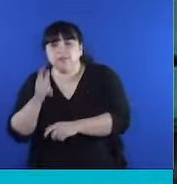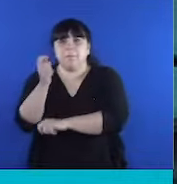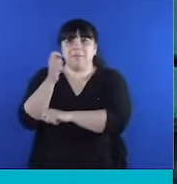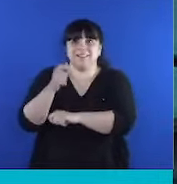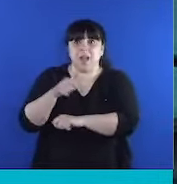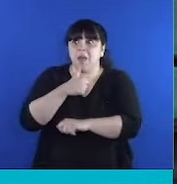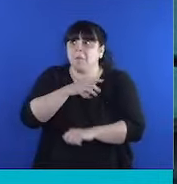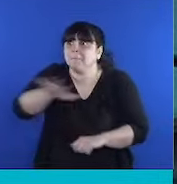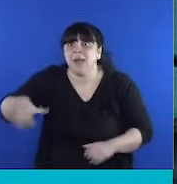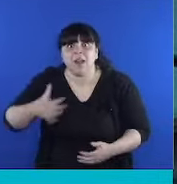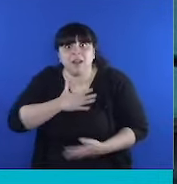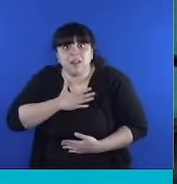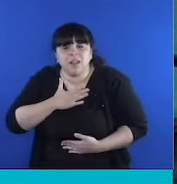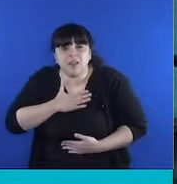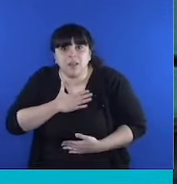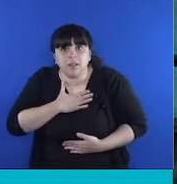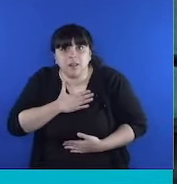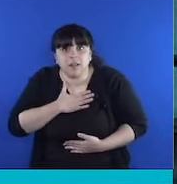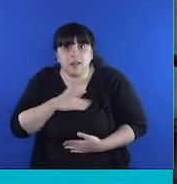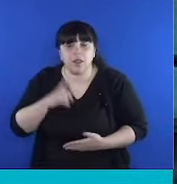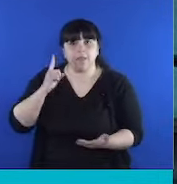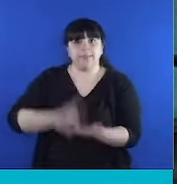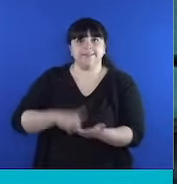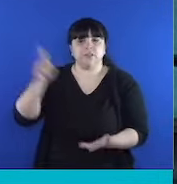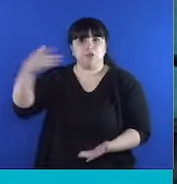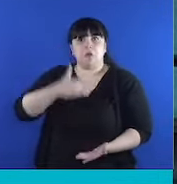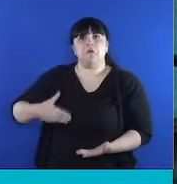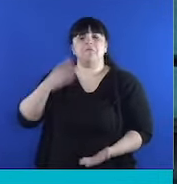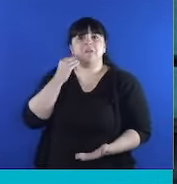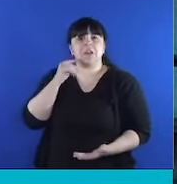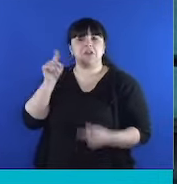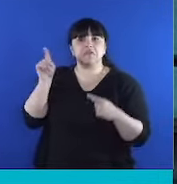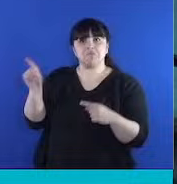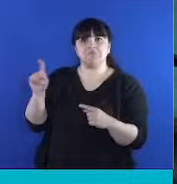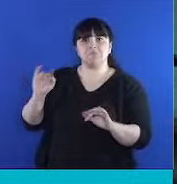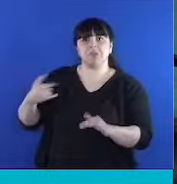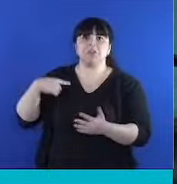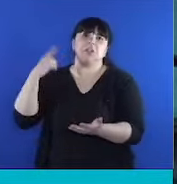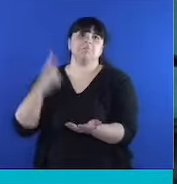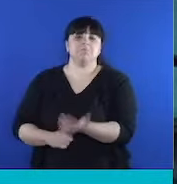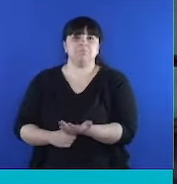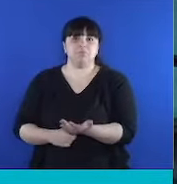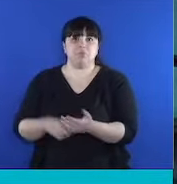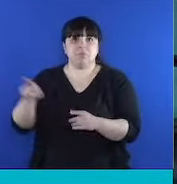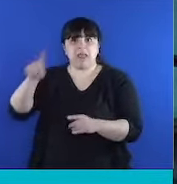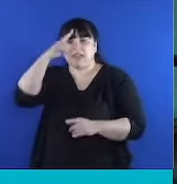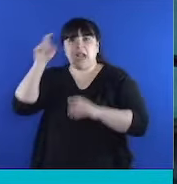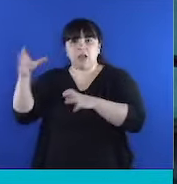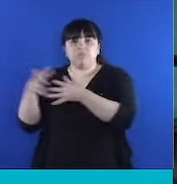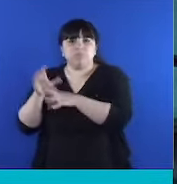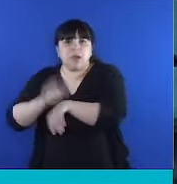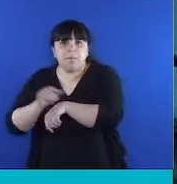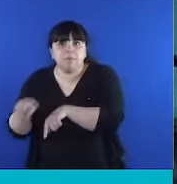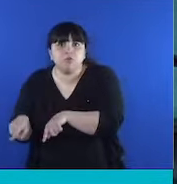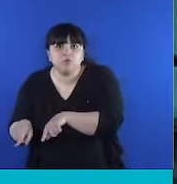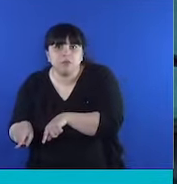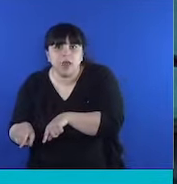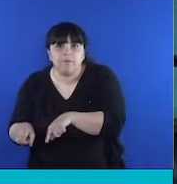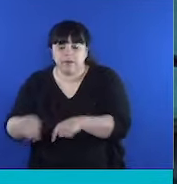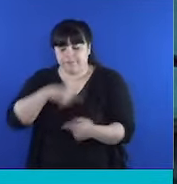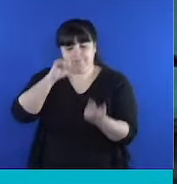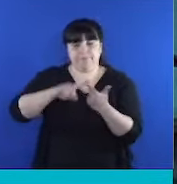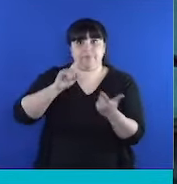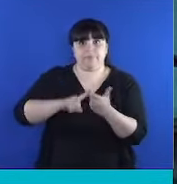mar, decisión que tomó el gobierno británico a través de la comisionada Alison Blake. Después se anunció la decisión de la construcción